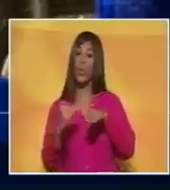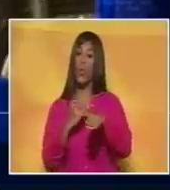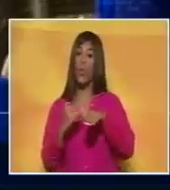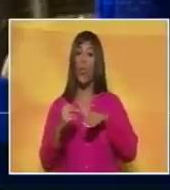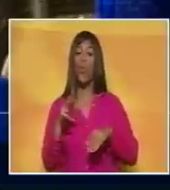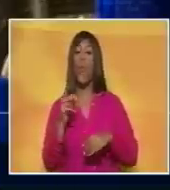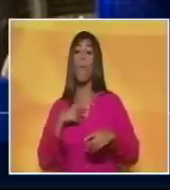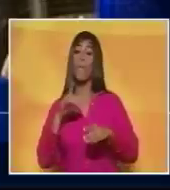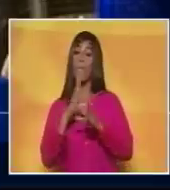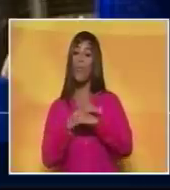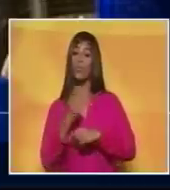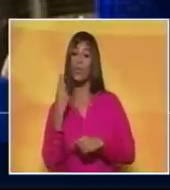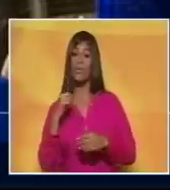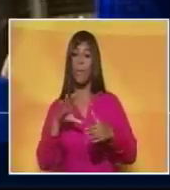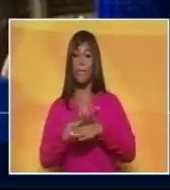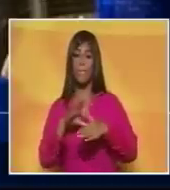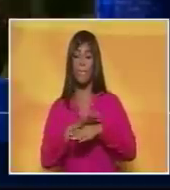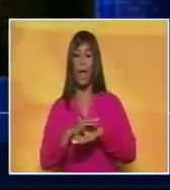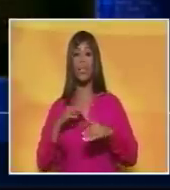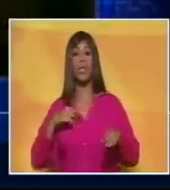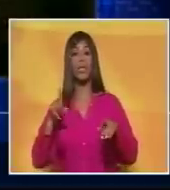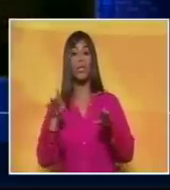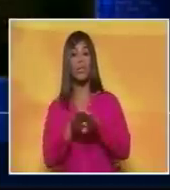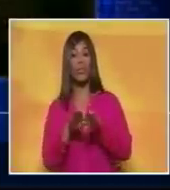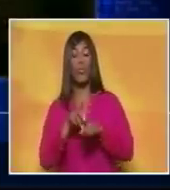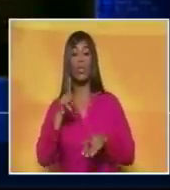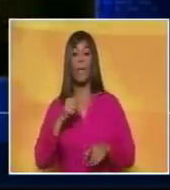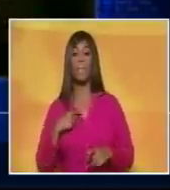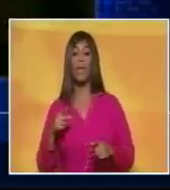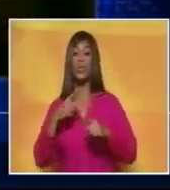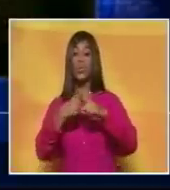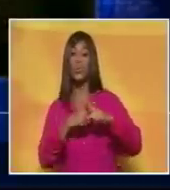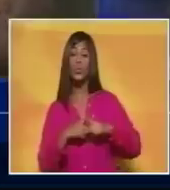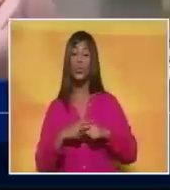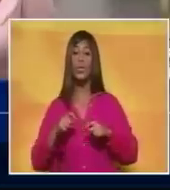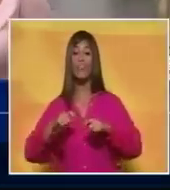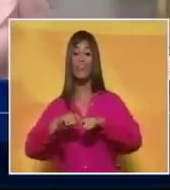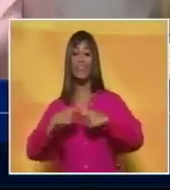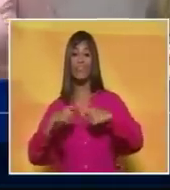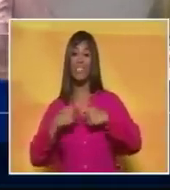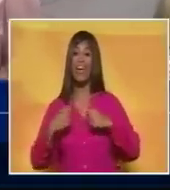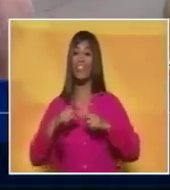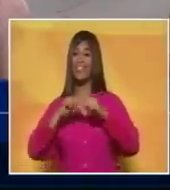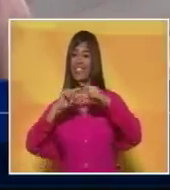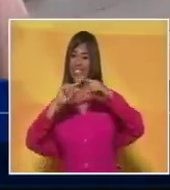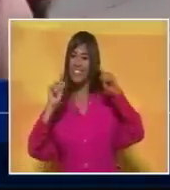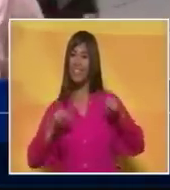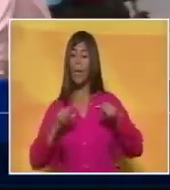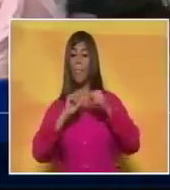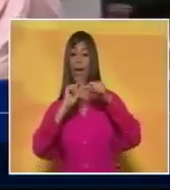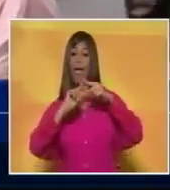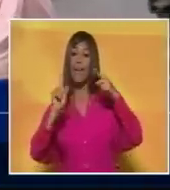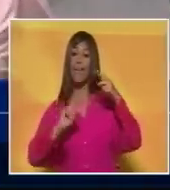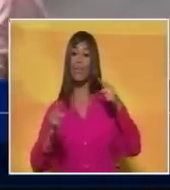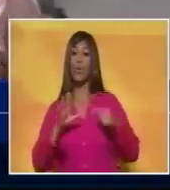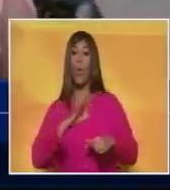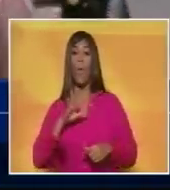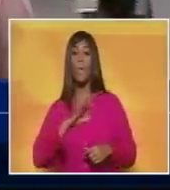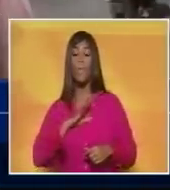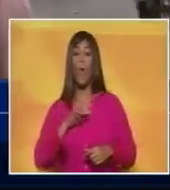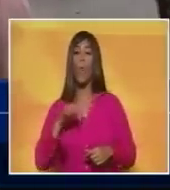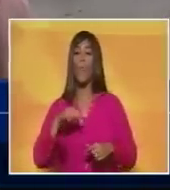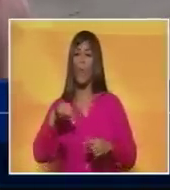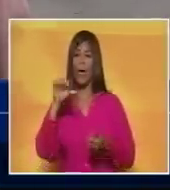la noche de este martes. Igualmente se registraron fallas en el servicio eléctrico en algunas zonas de la capital,